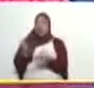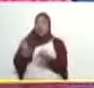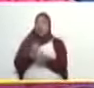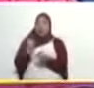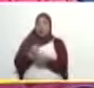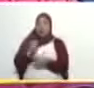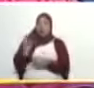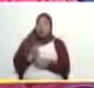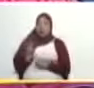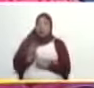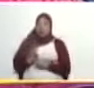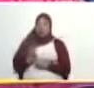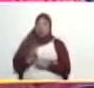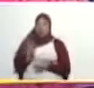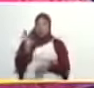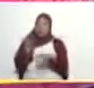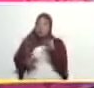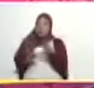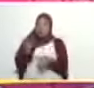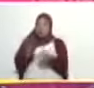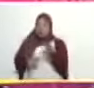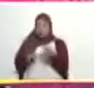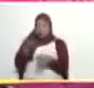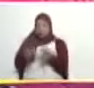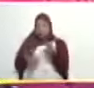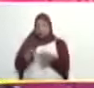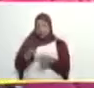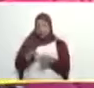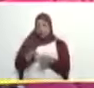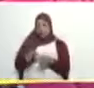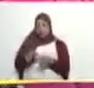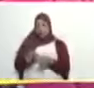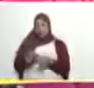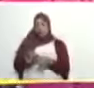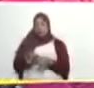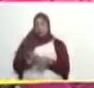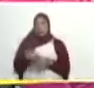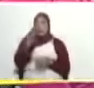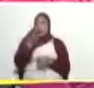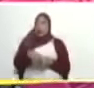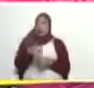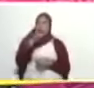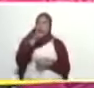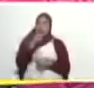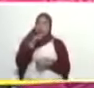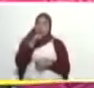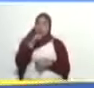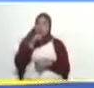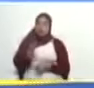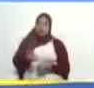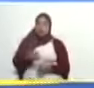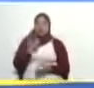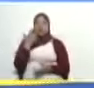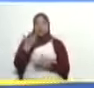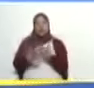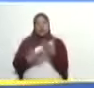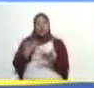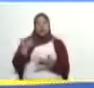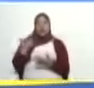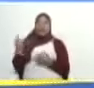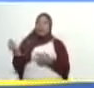de Venezuela. Es la justicia y eso usted así lo ha indicado. Y así también, a través del mecanismo